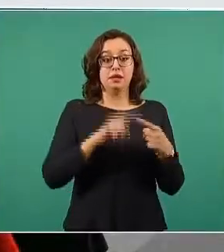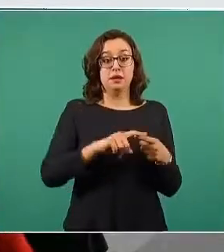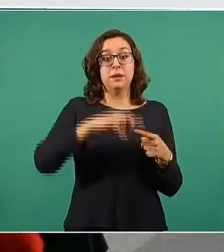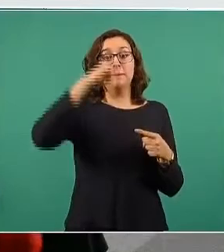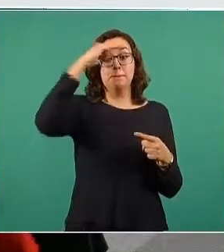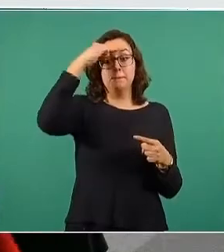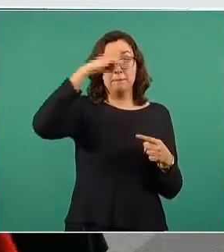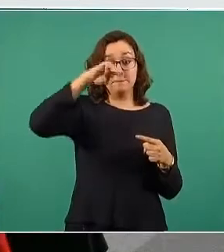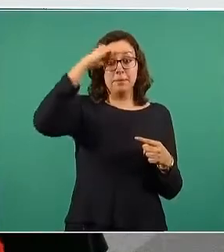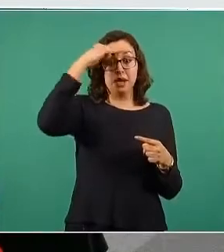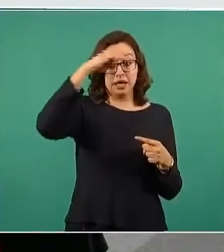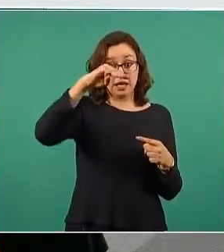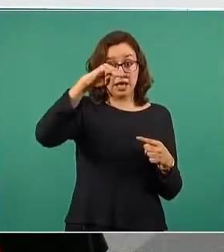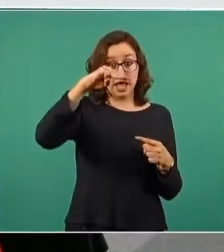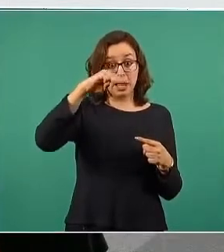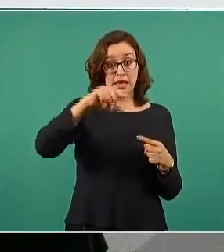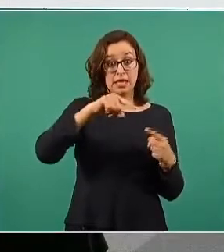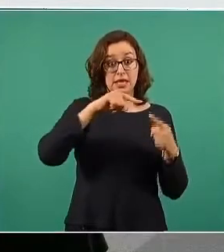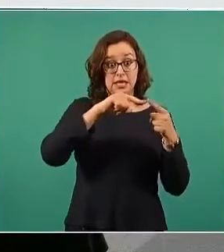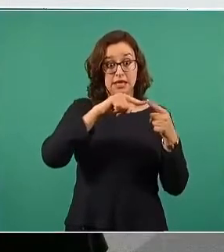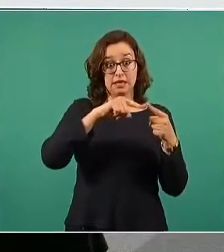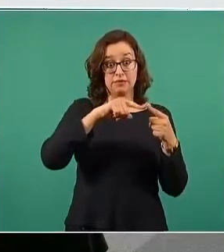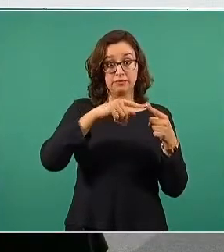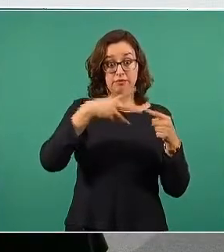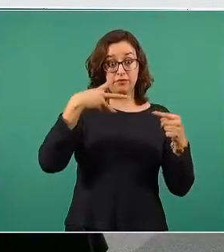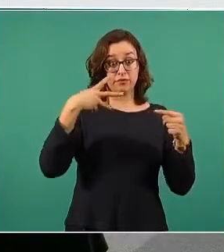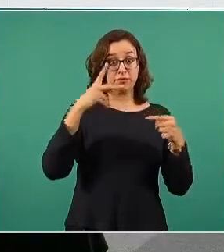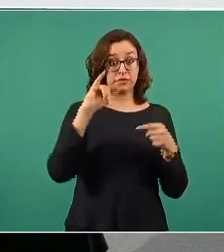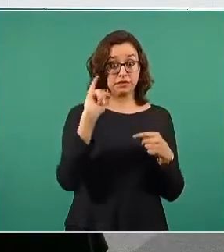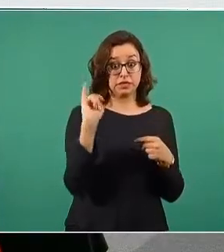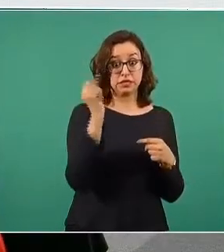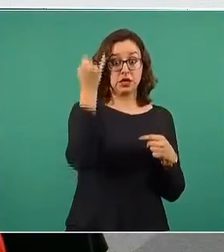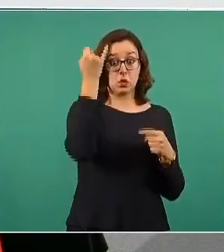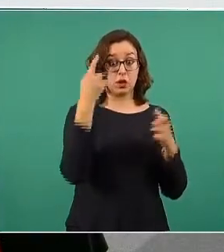largo de la epidemia discrepa o Mexicali o